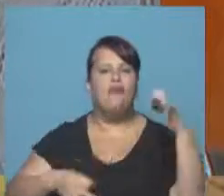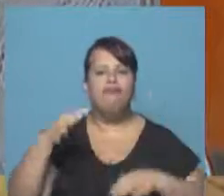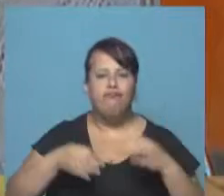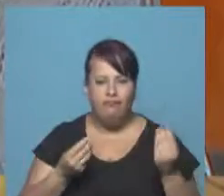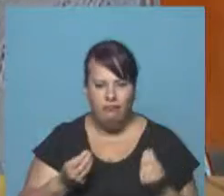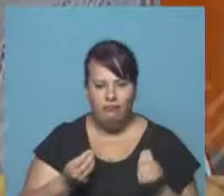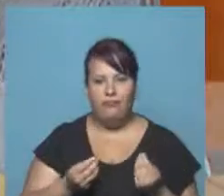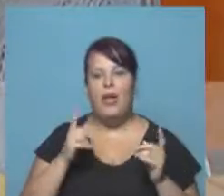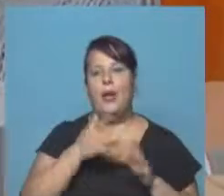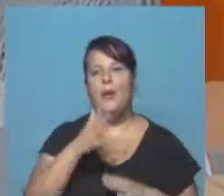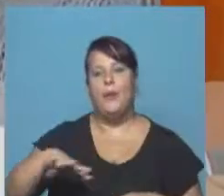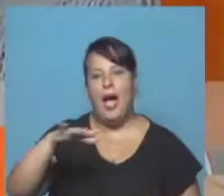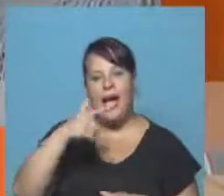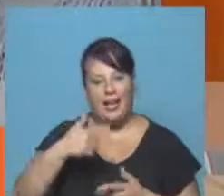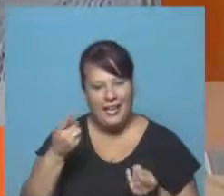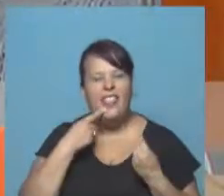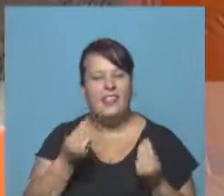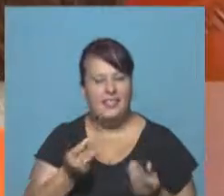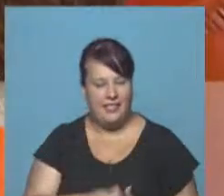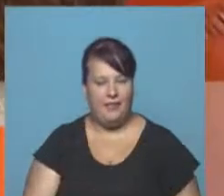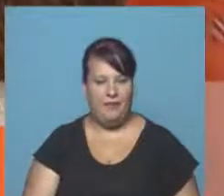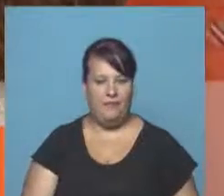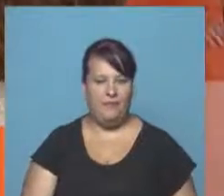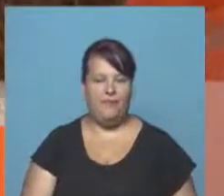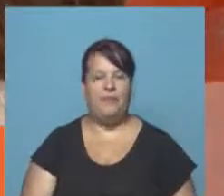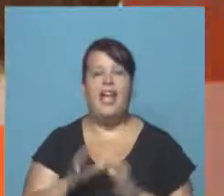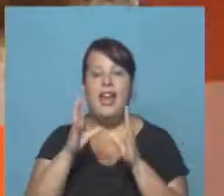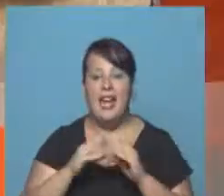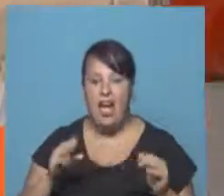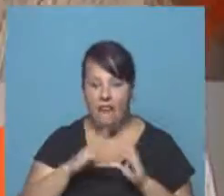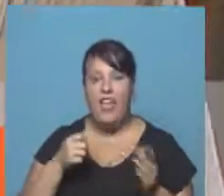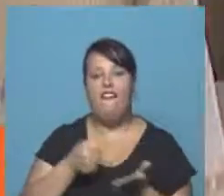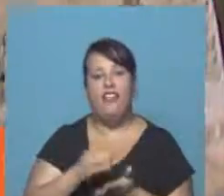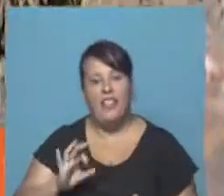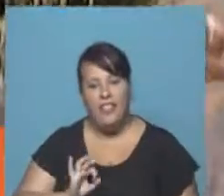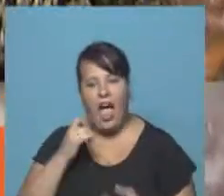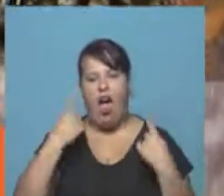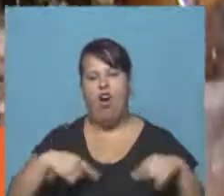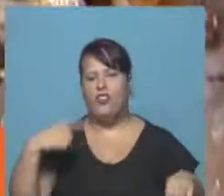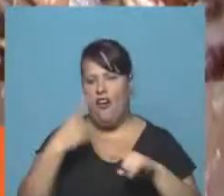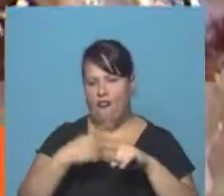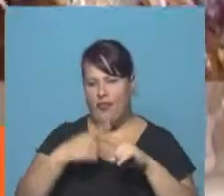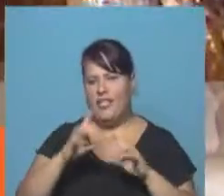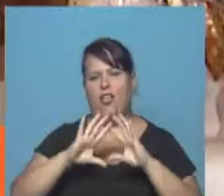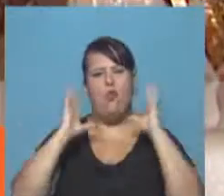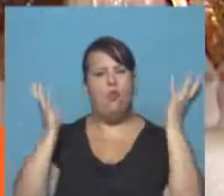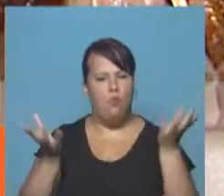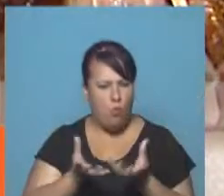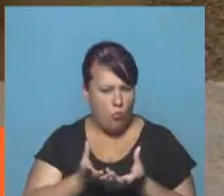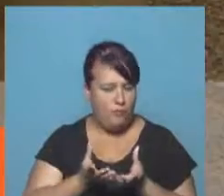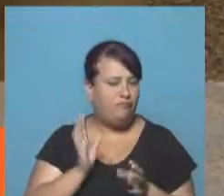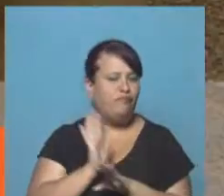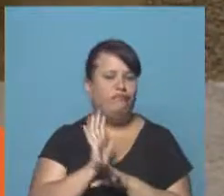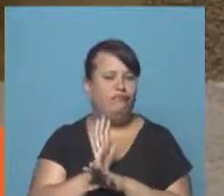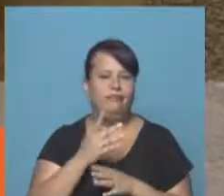y vecinos del canal los siguientes navidad fin de año y otras celebraciones en todo el mundo son